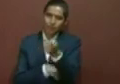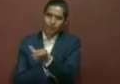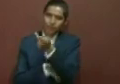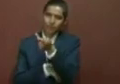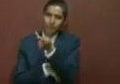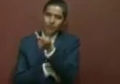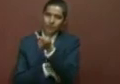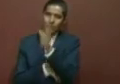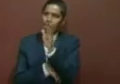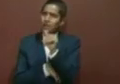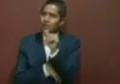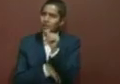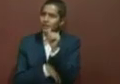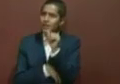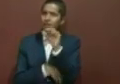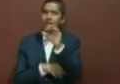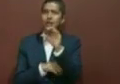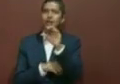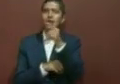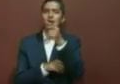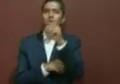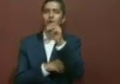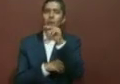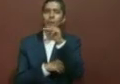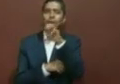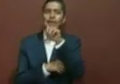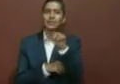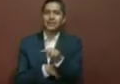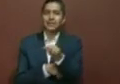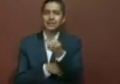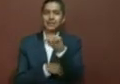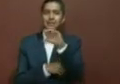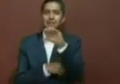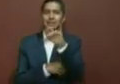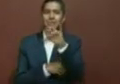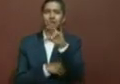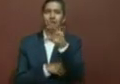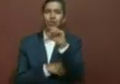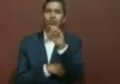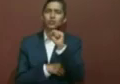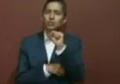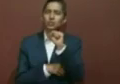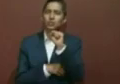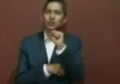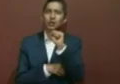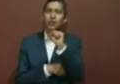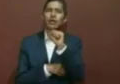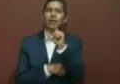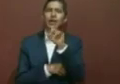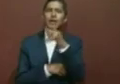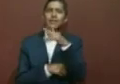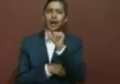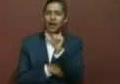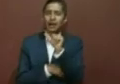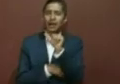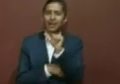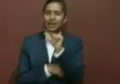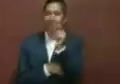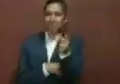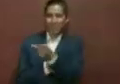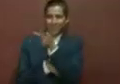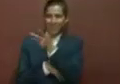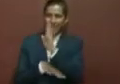te formuló ayer Ciro Gómez Leiva en la entrevista que te realizó y que no te dio oportunidad, o a lo mejor